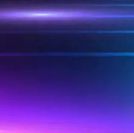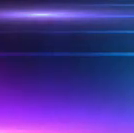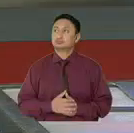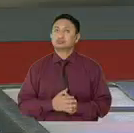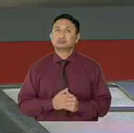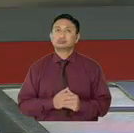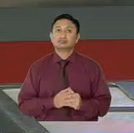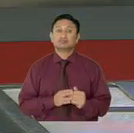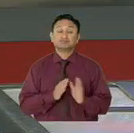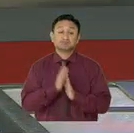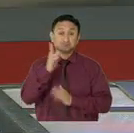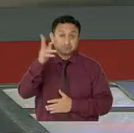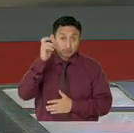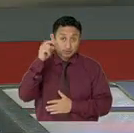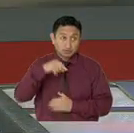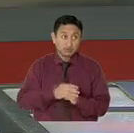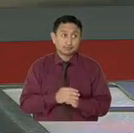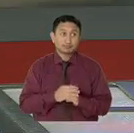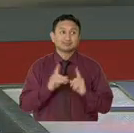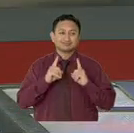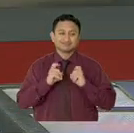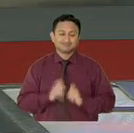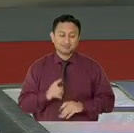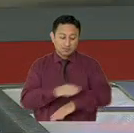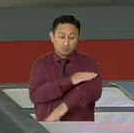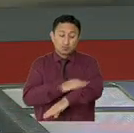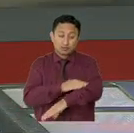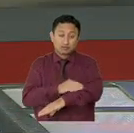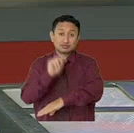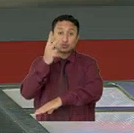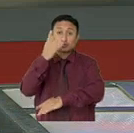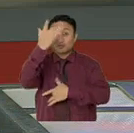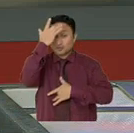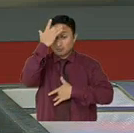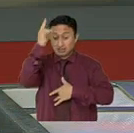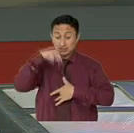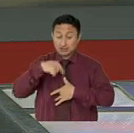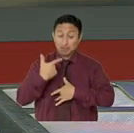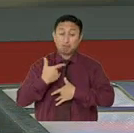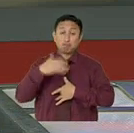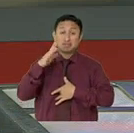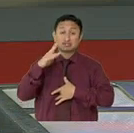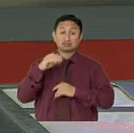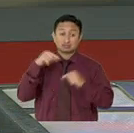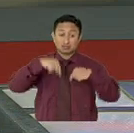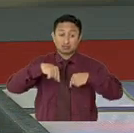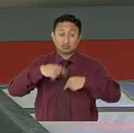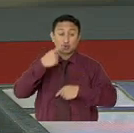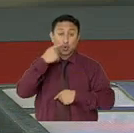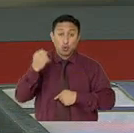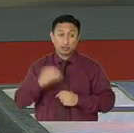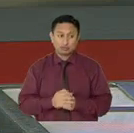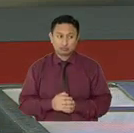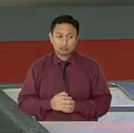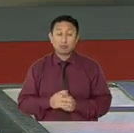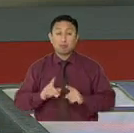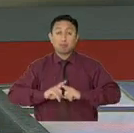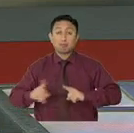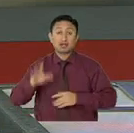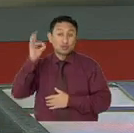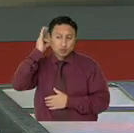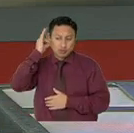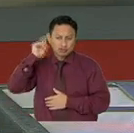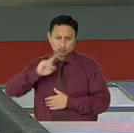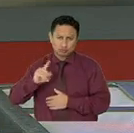Quiero que escuchen bien, el cáncer de piel es la segunda enfermedad oncológica más frecuente entre los hombres, mientras que en las